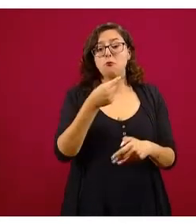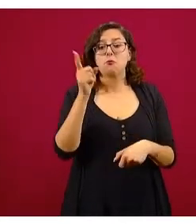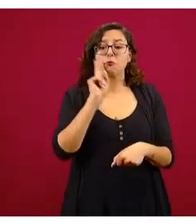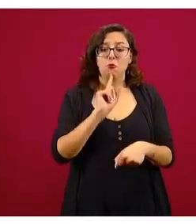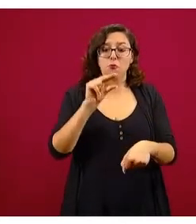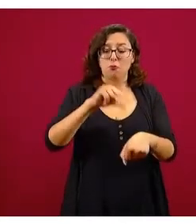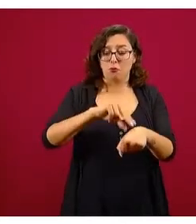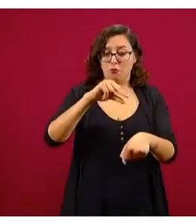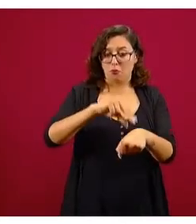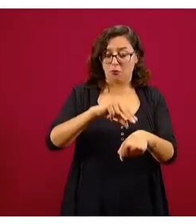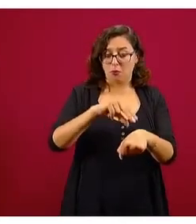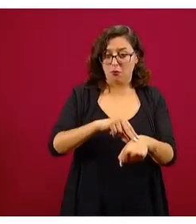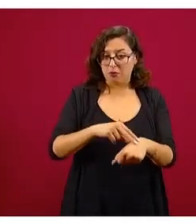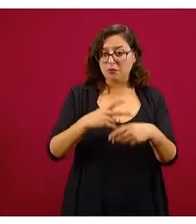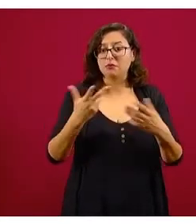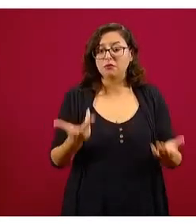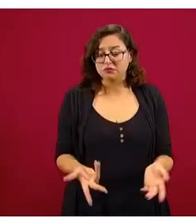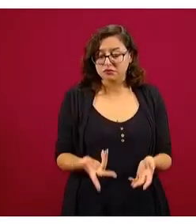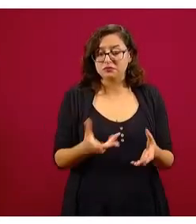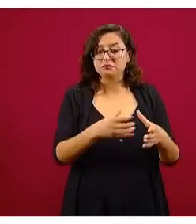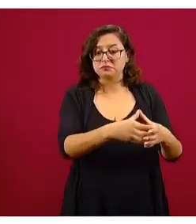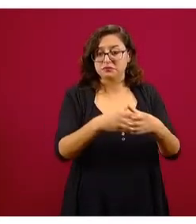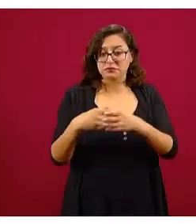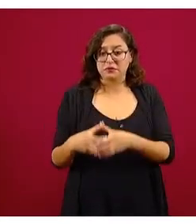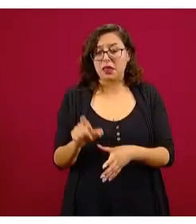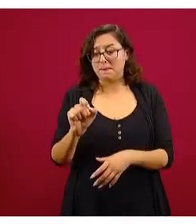otros trabajadores de la salud, pero como grupo solo,